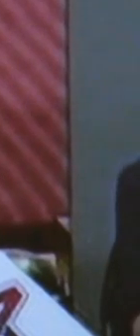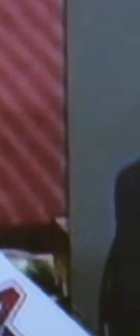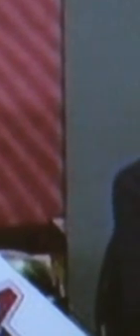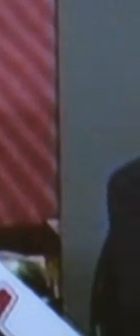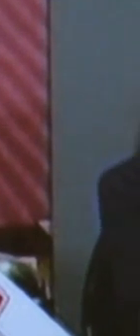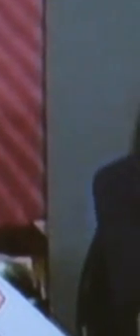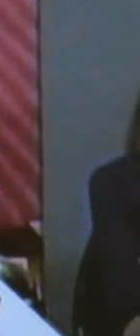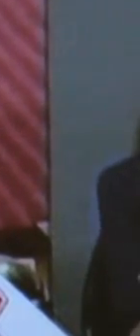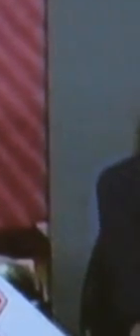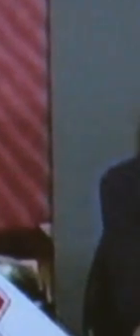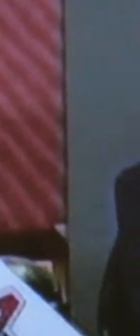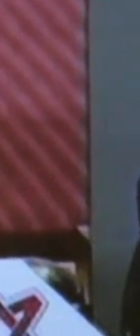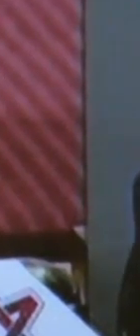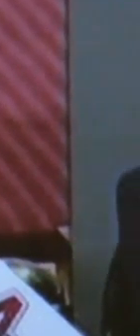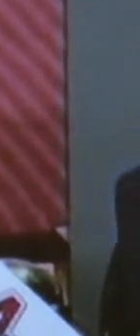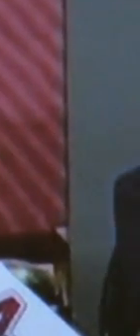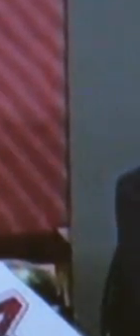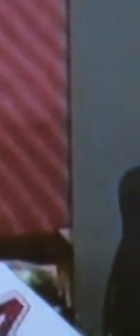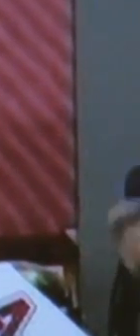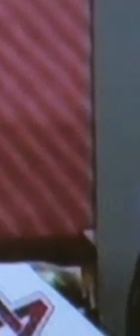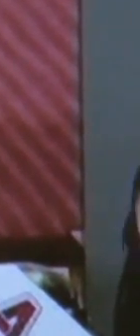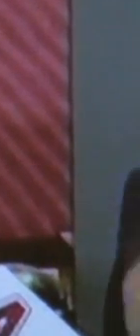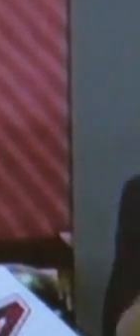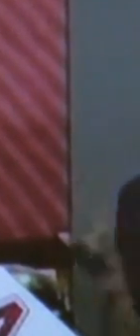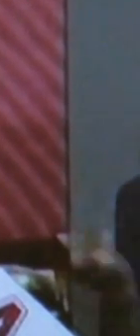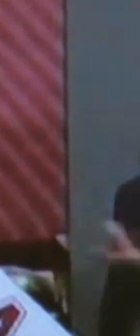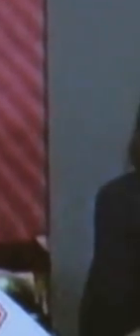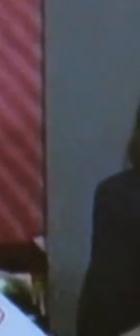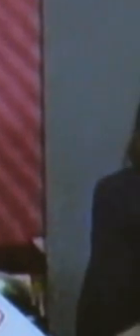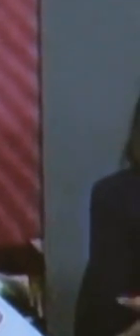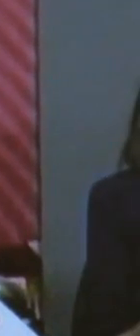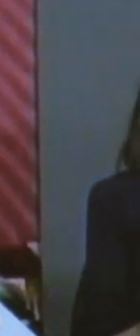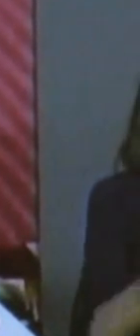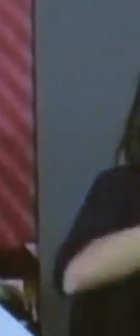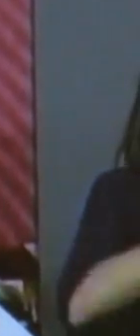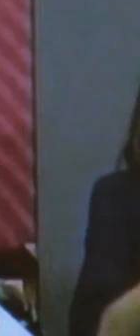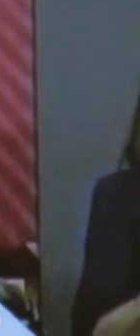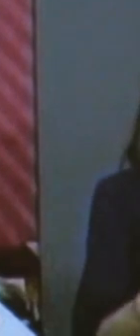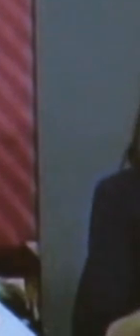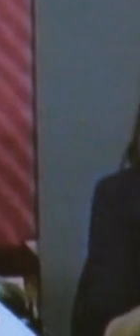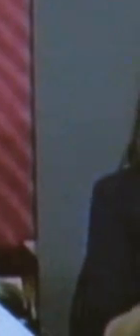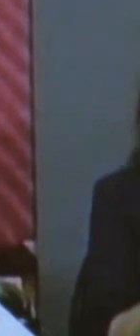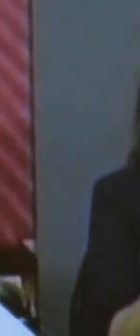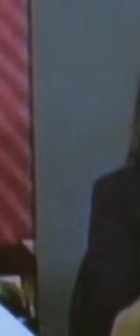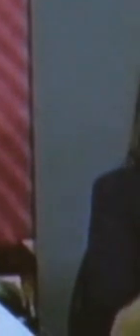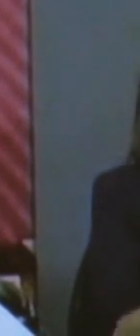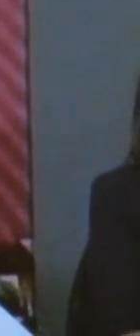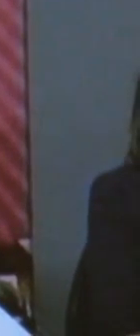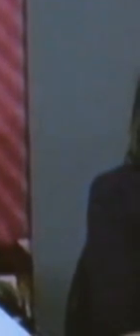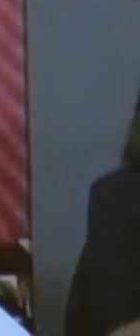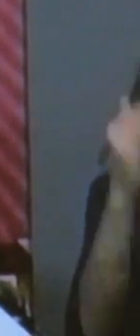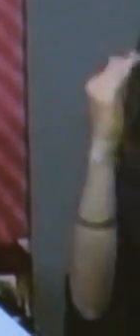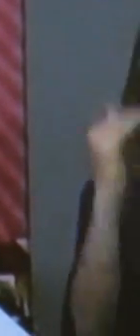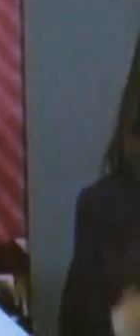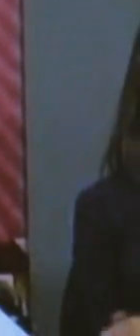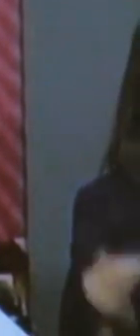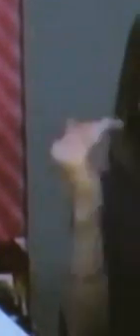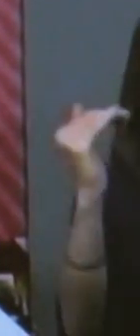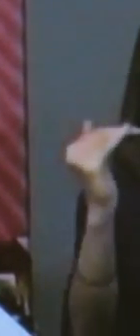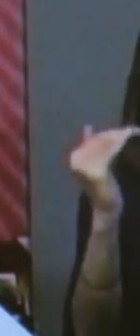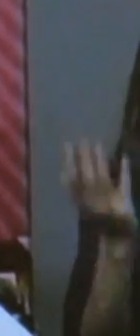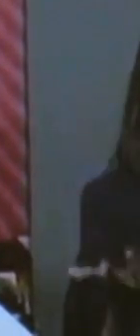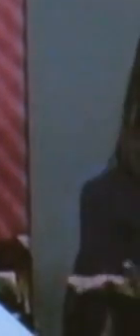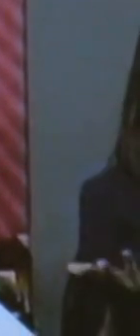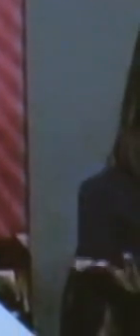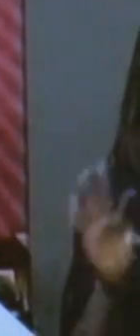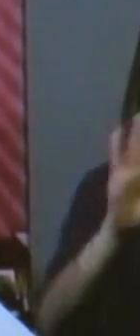en la distribución de su recurso humano, lo que además resulta radicalmente opuesto y desproporcionado con el hecho de